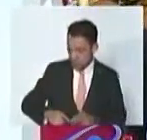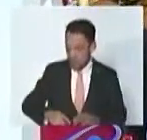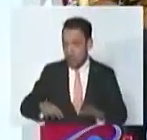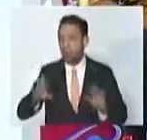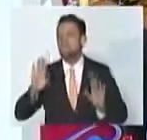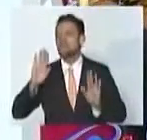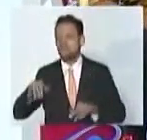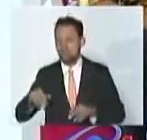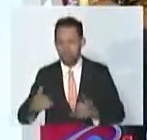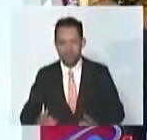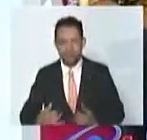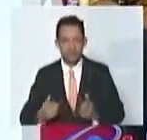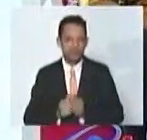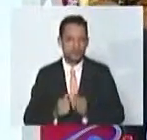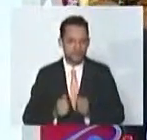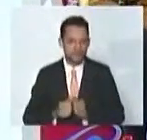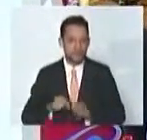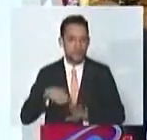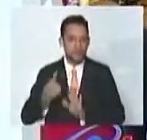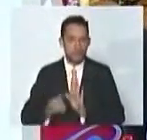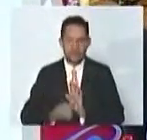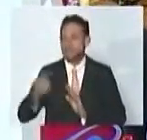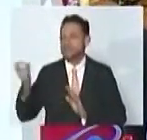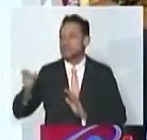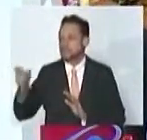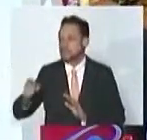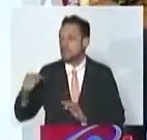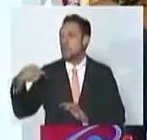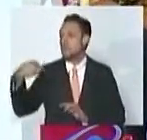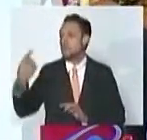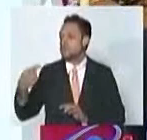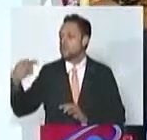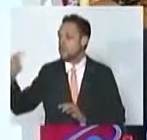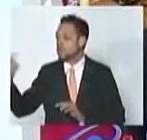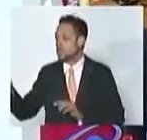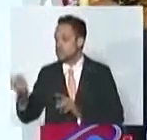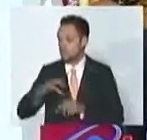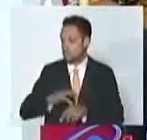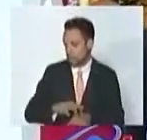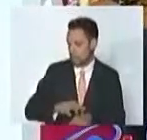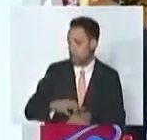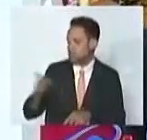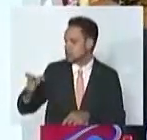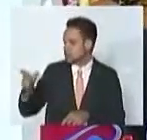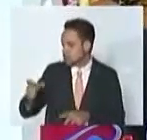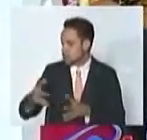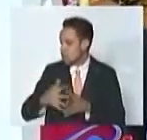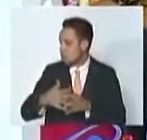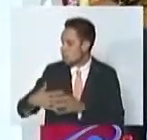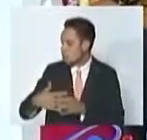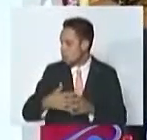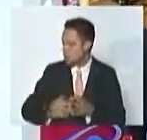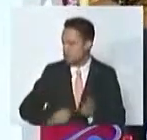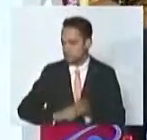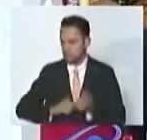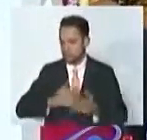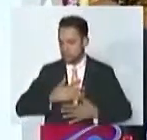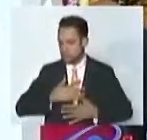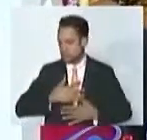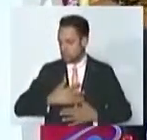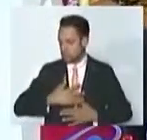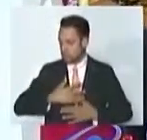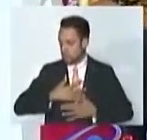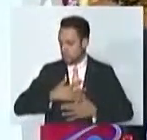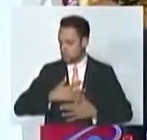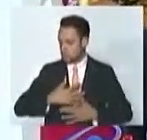tener un tratamiento integral. Ahora que usted tocaba el tema del manejo de la voz, de la respiración y demás,